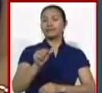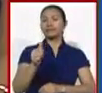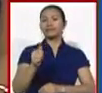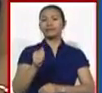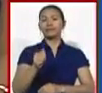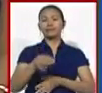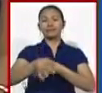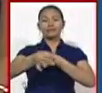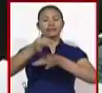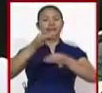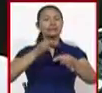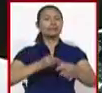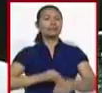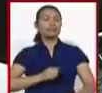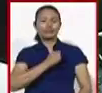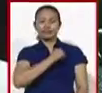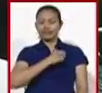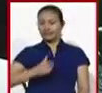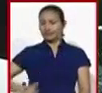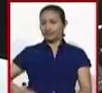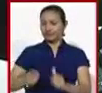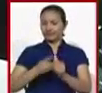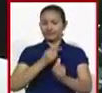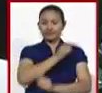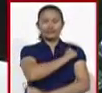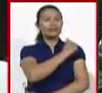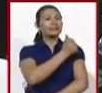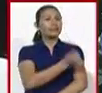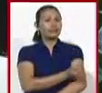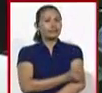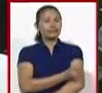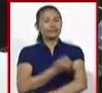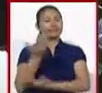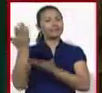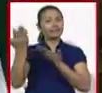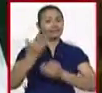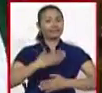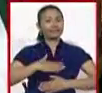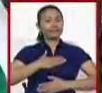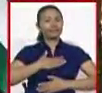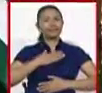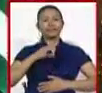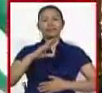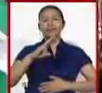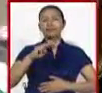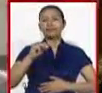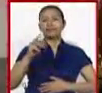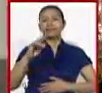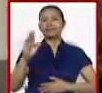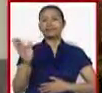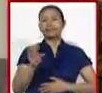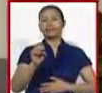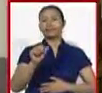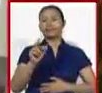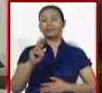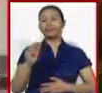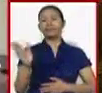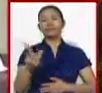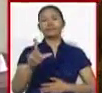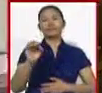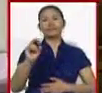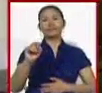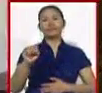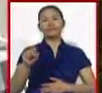como gobernadora. La primera autoridad del departamento recibió con beneplácito a María Sara López, una niña de 14